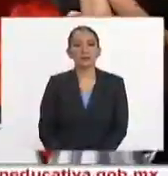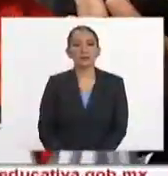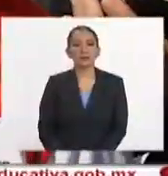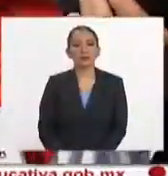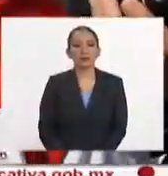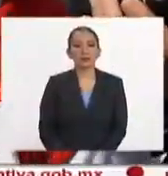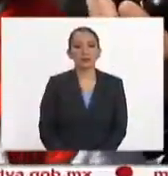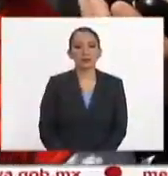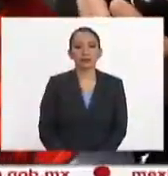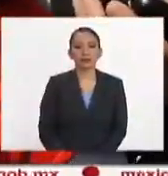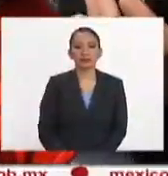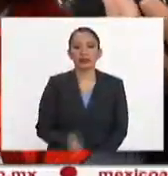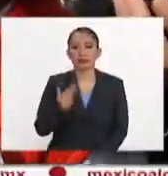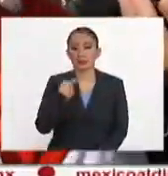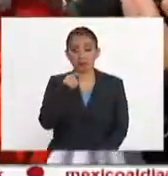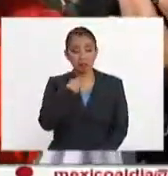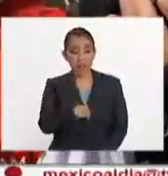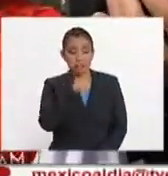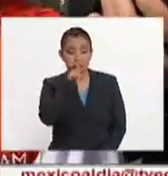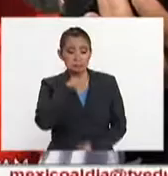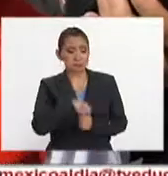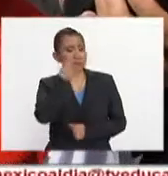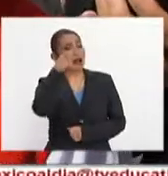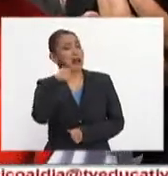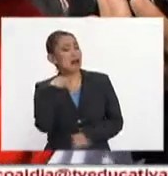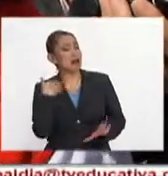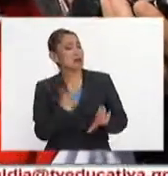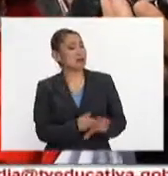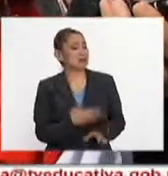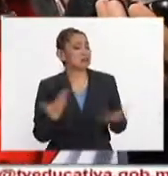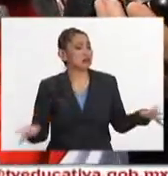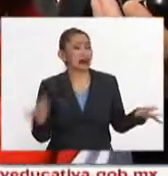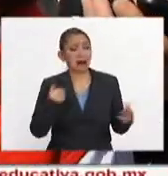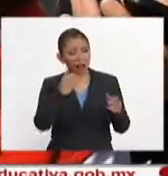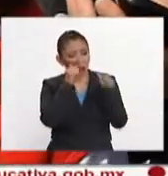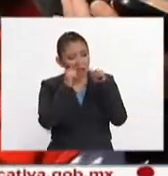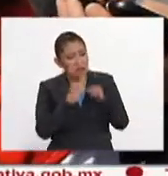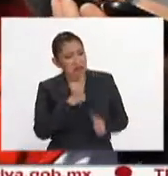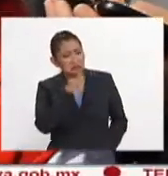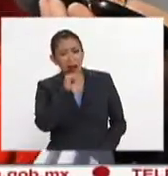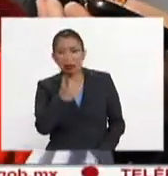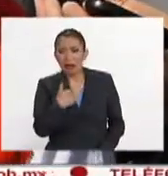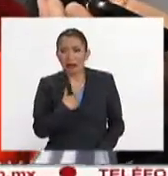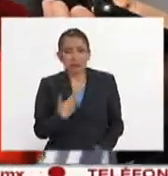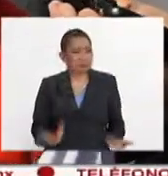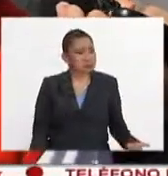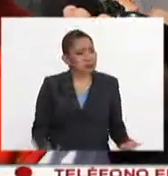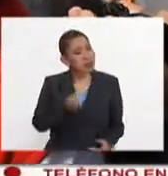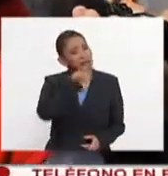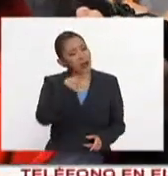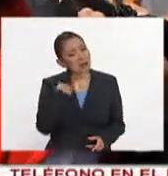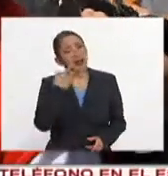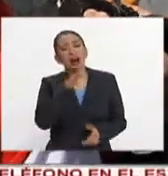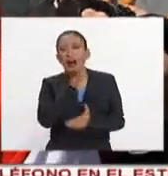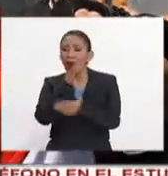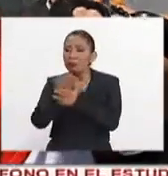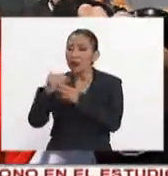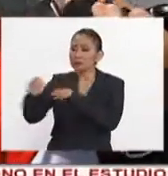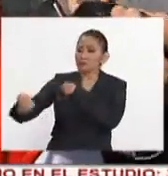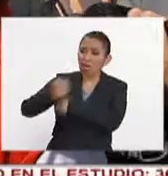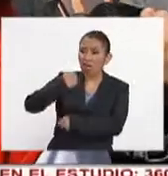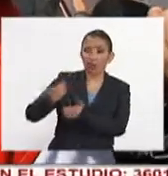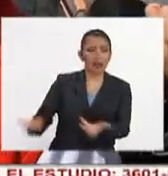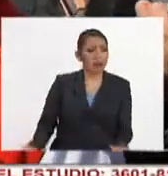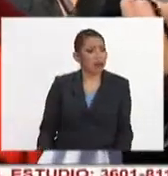El adulto mayor no quiere denunciar porque dice, ¿para qué denuncio? Si no me van a atender y si luego regreso a mi casa y me